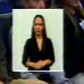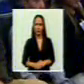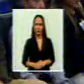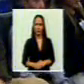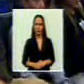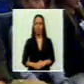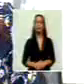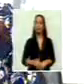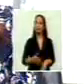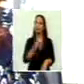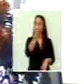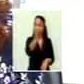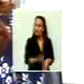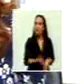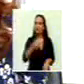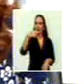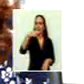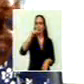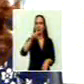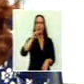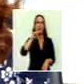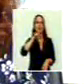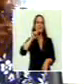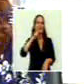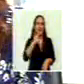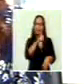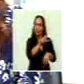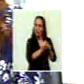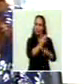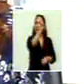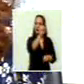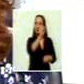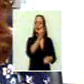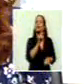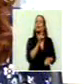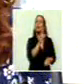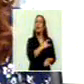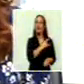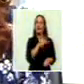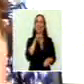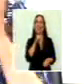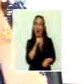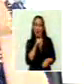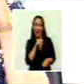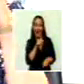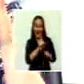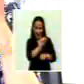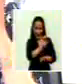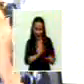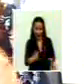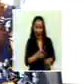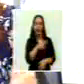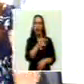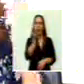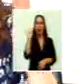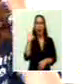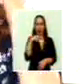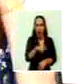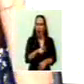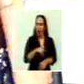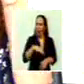El doctor Politis, egresado de la Universidad Nacional de La Plata. Les cuento que, entre todas las que entregué hoy,